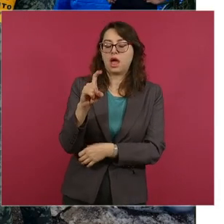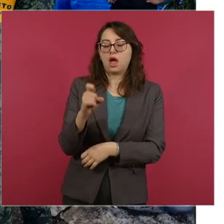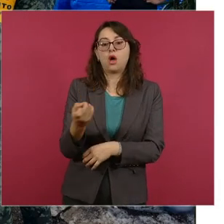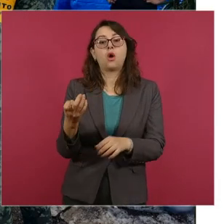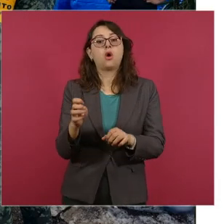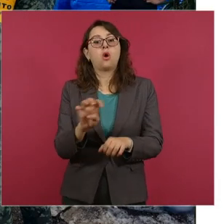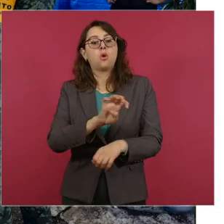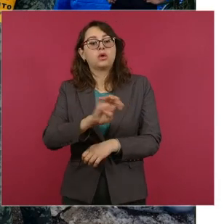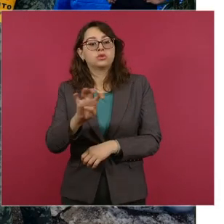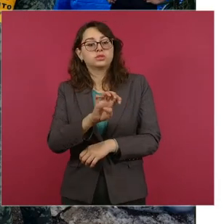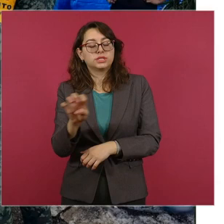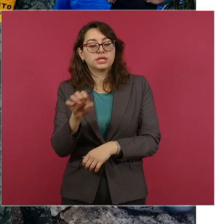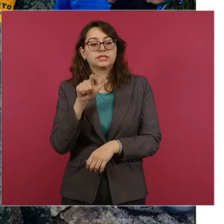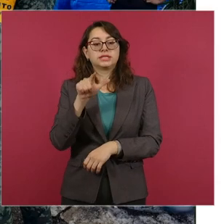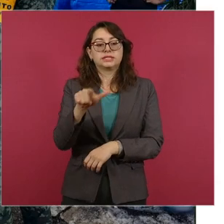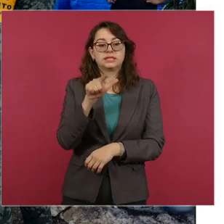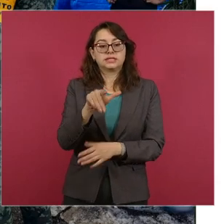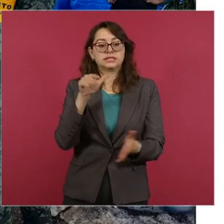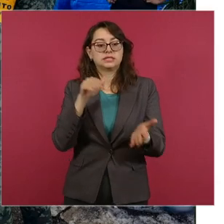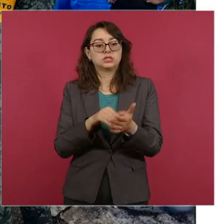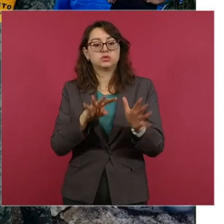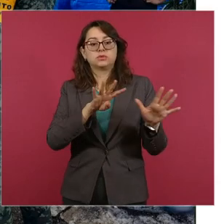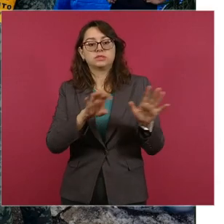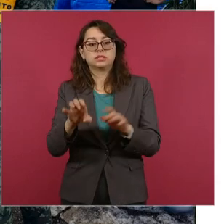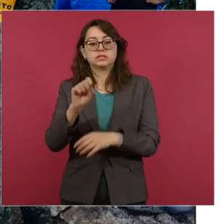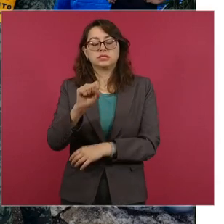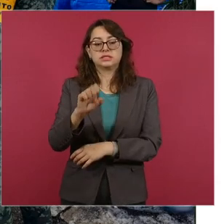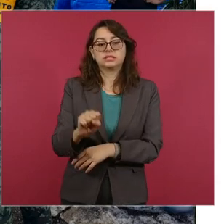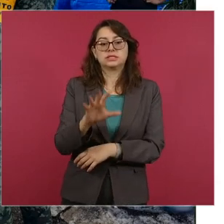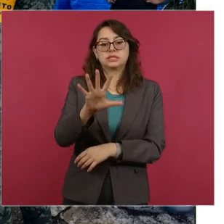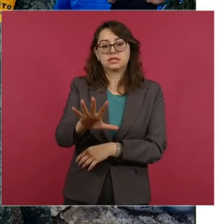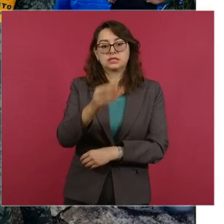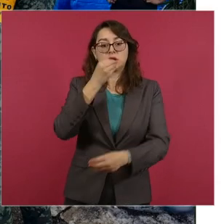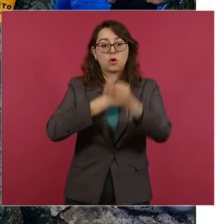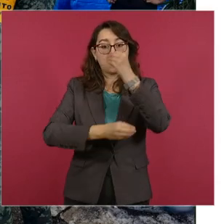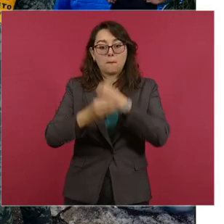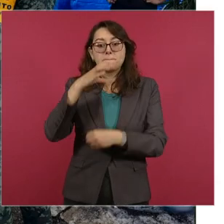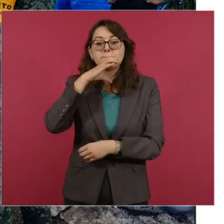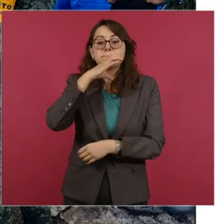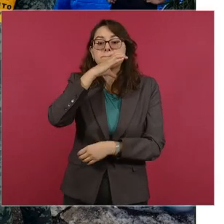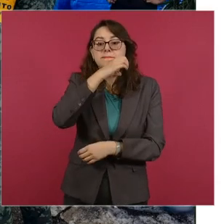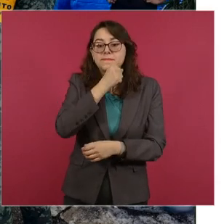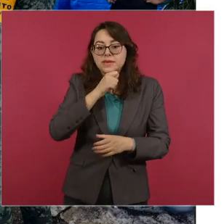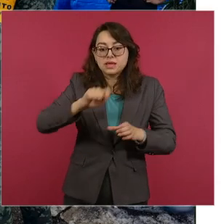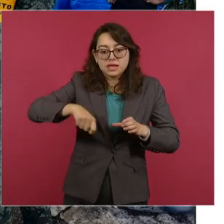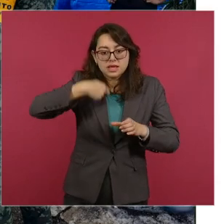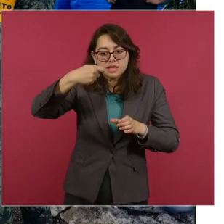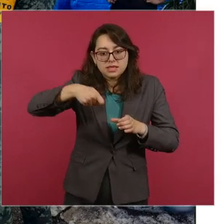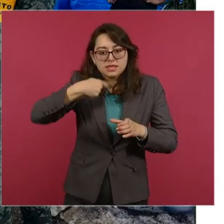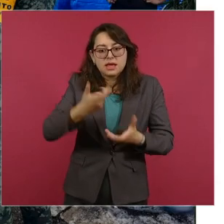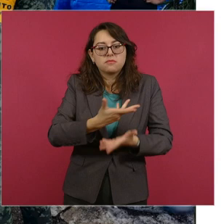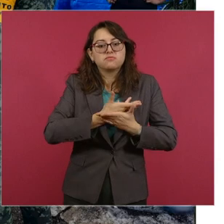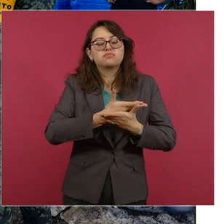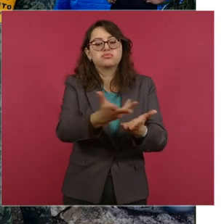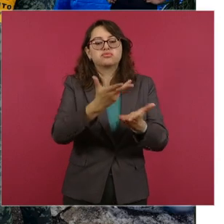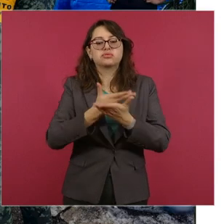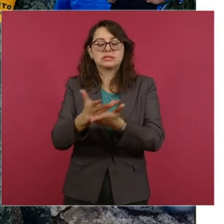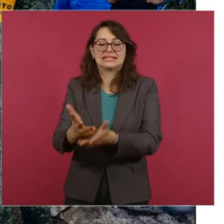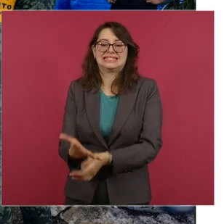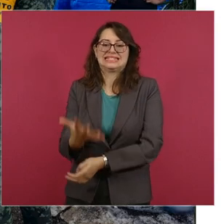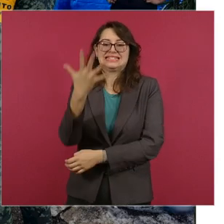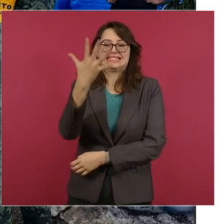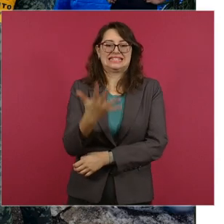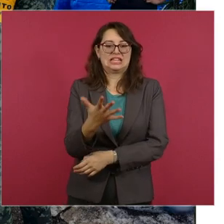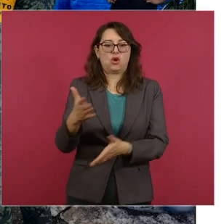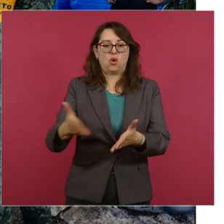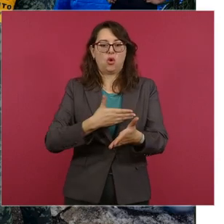417.965 raciones de comida a través de 5 cocinas,